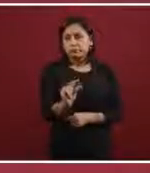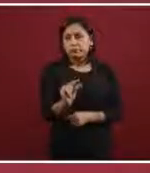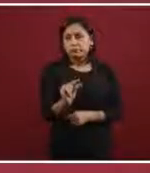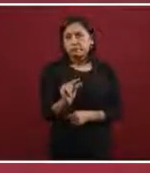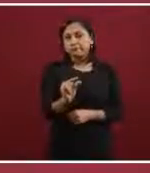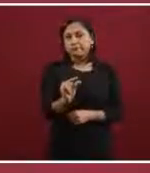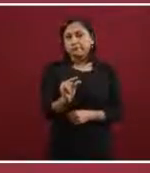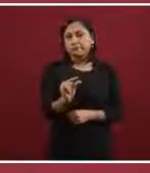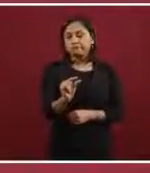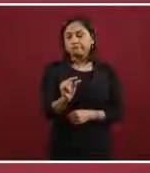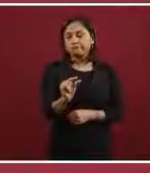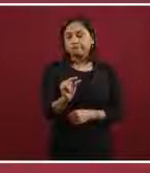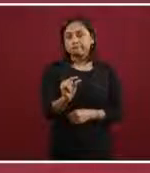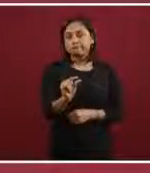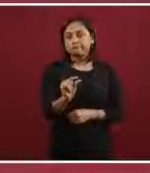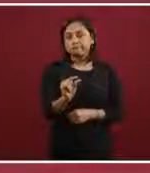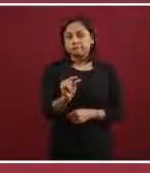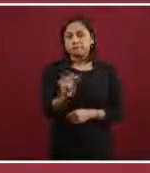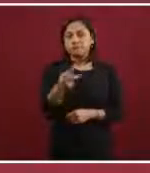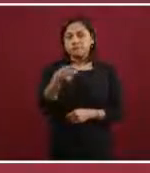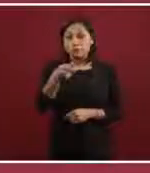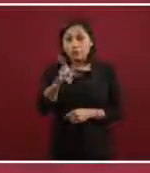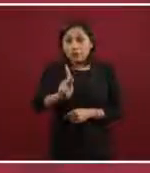y gracias a ellos